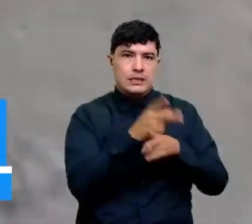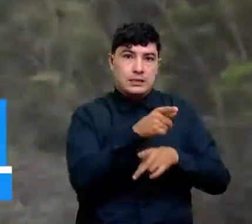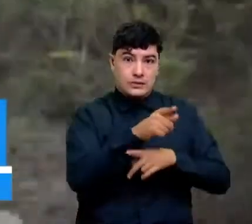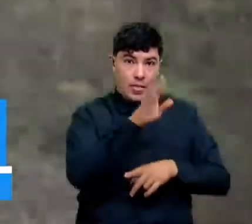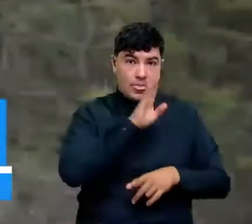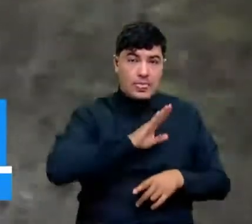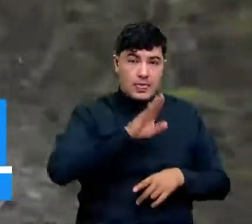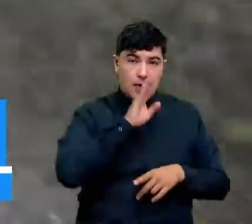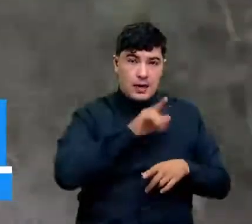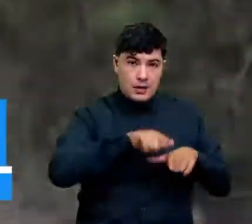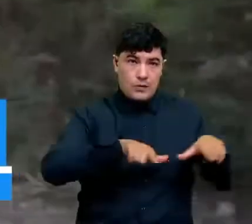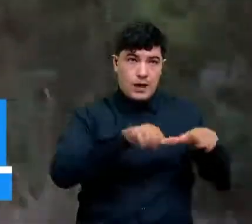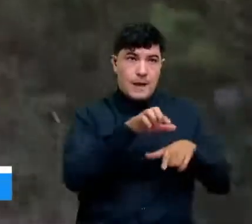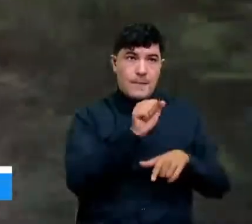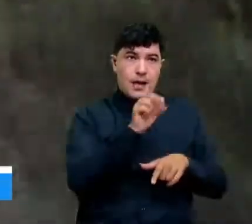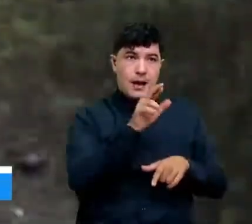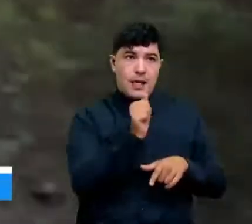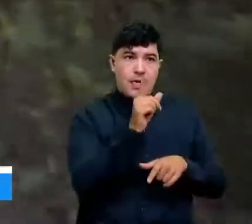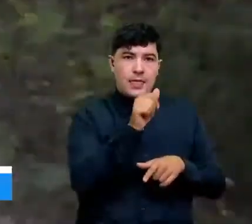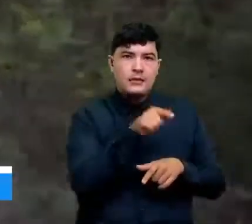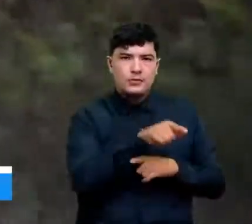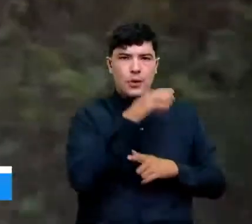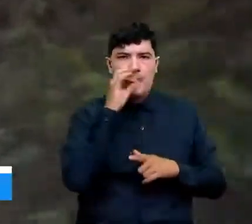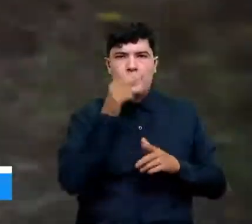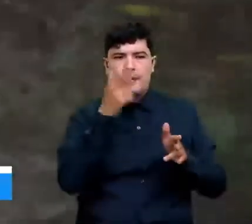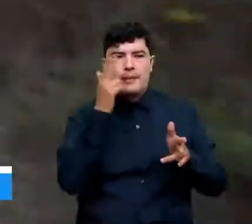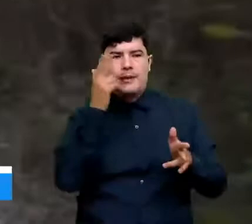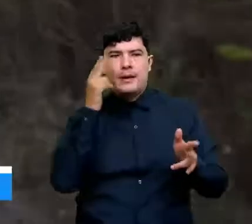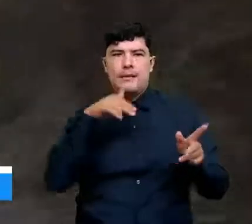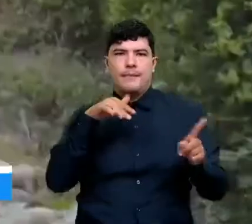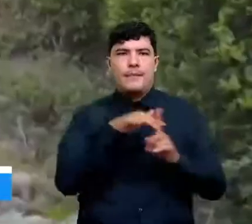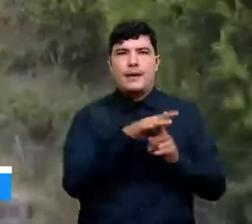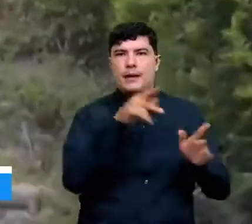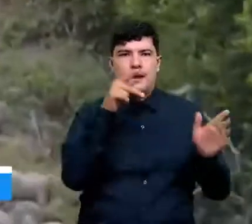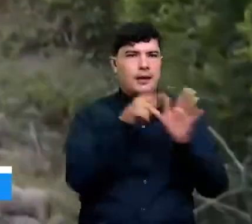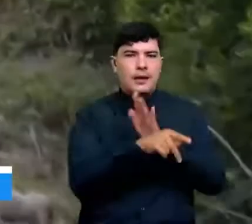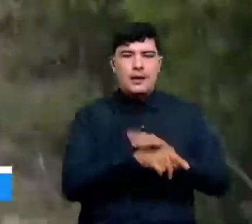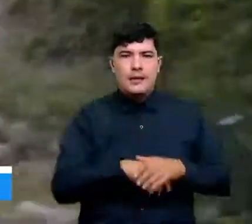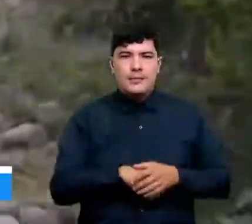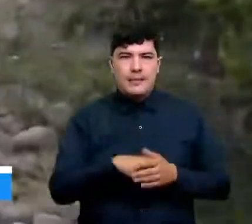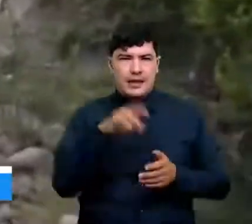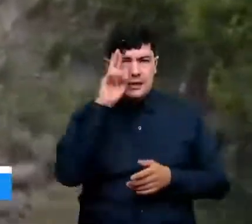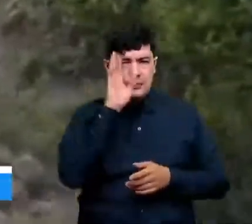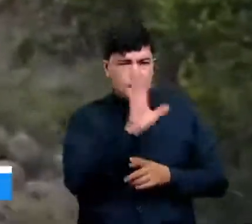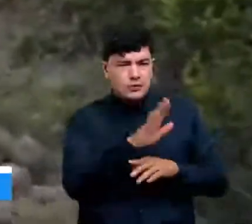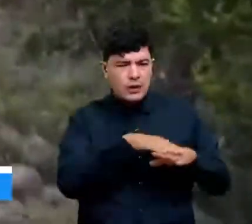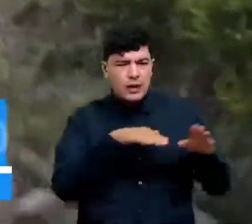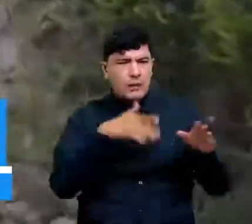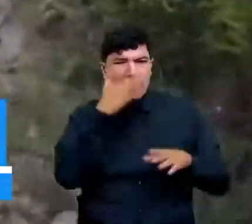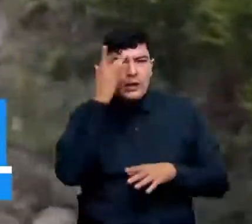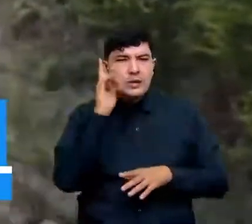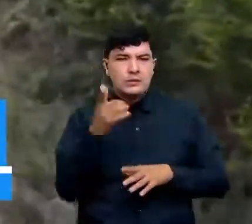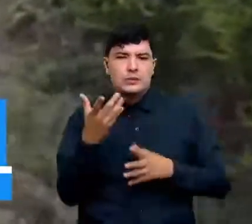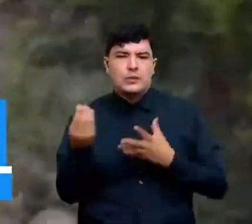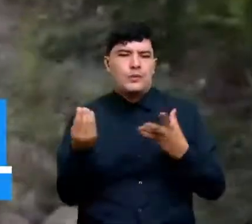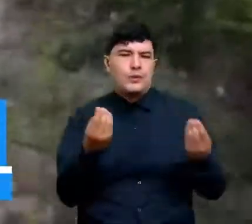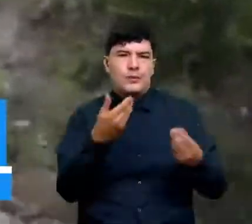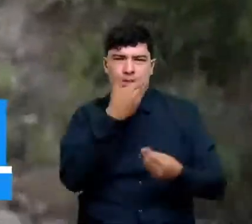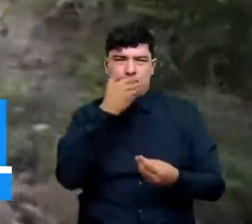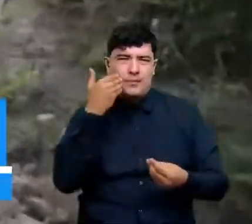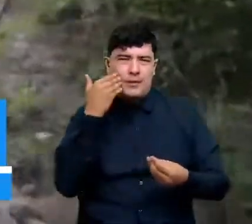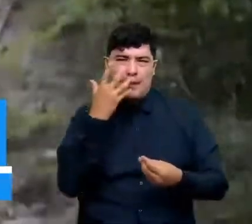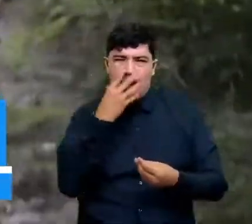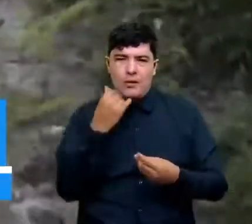Parada, fue asesinado un hombre con arma de fuego. Las autoridades indican que los móviles del homicidio es producto de la dinámica criminal de la